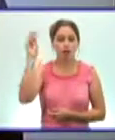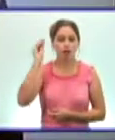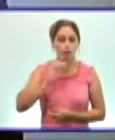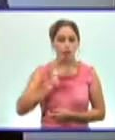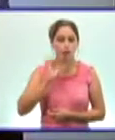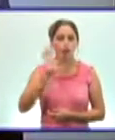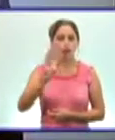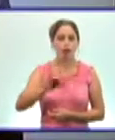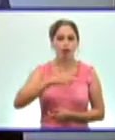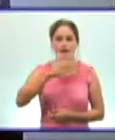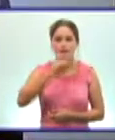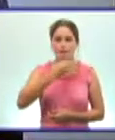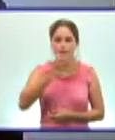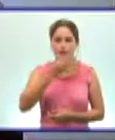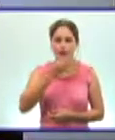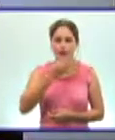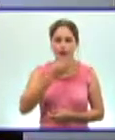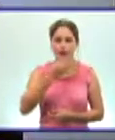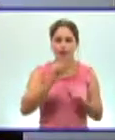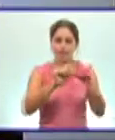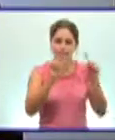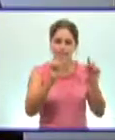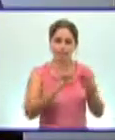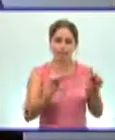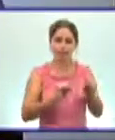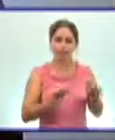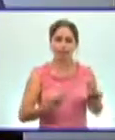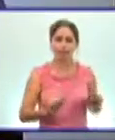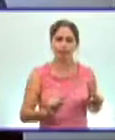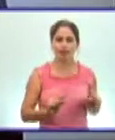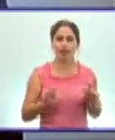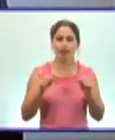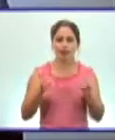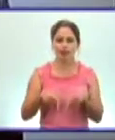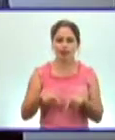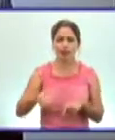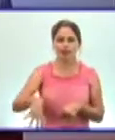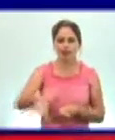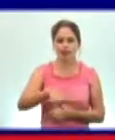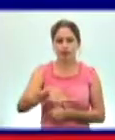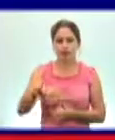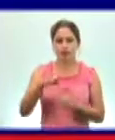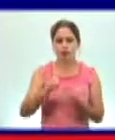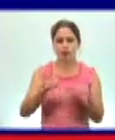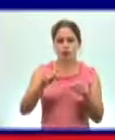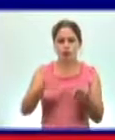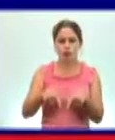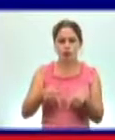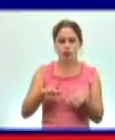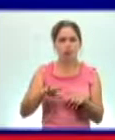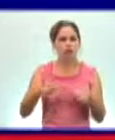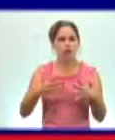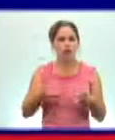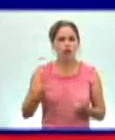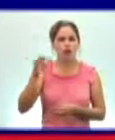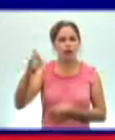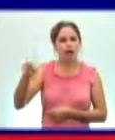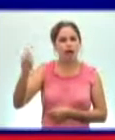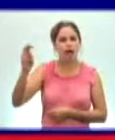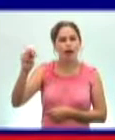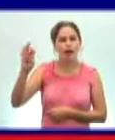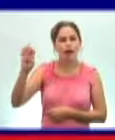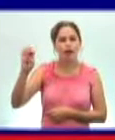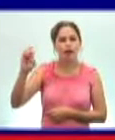diferentes conceptos, en los diferentes estilos en la que él estuvo. Y sobre la anexión, ¿qué dijo? En Cuba la idea